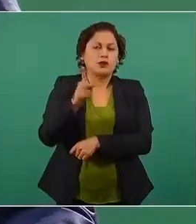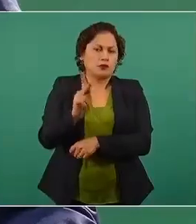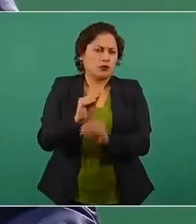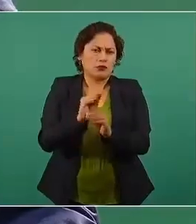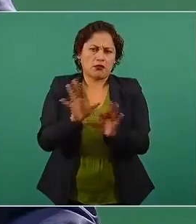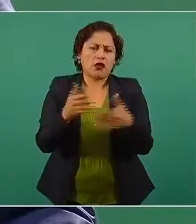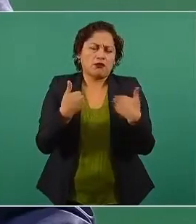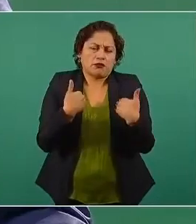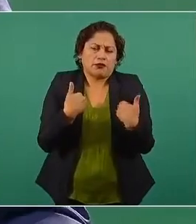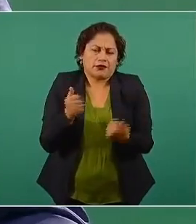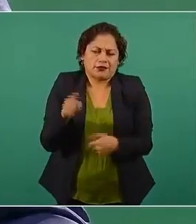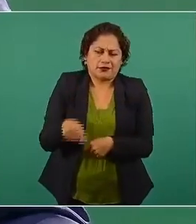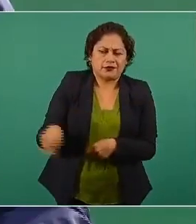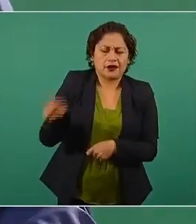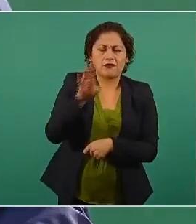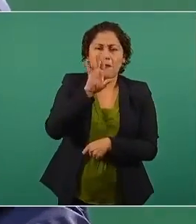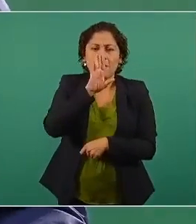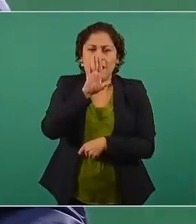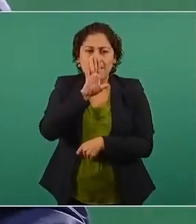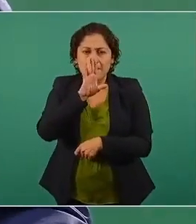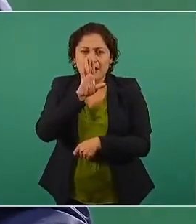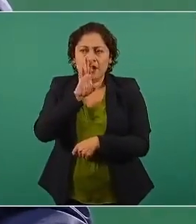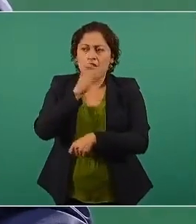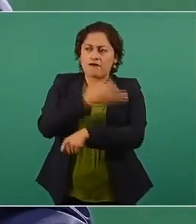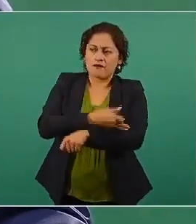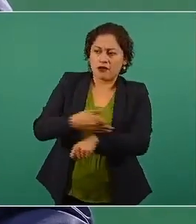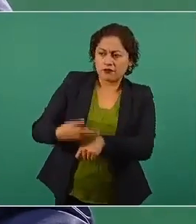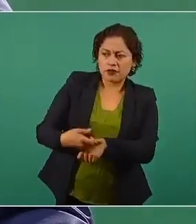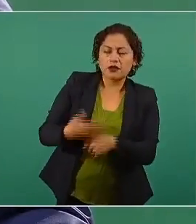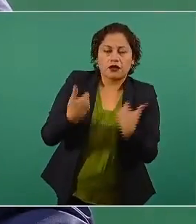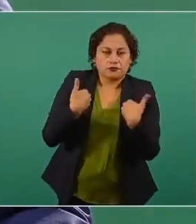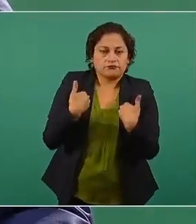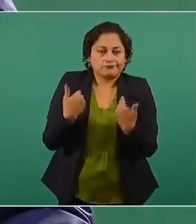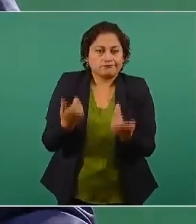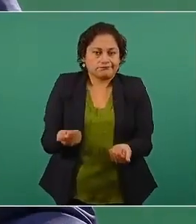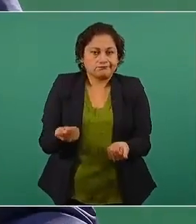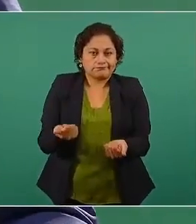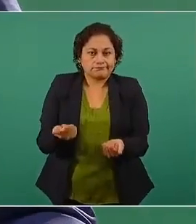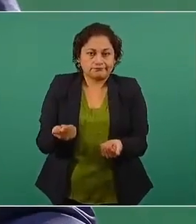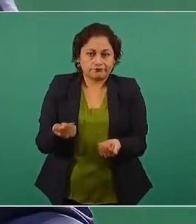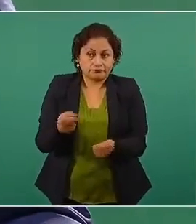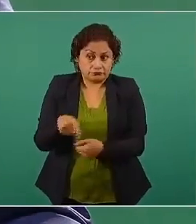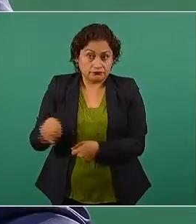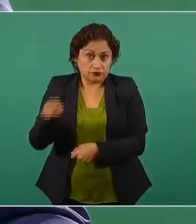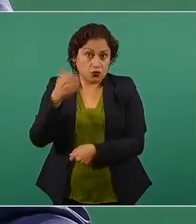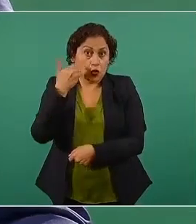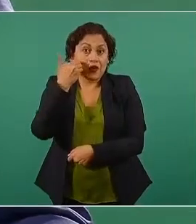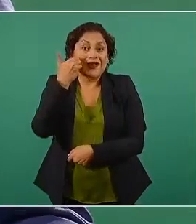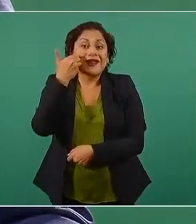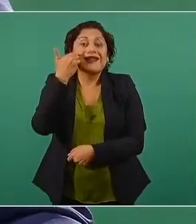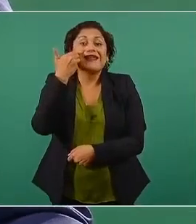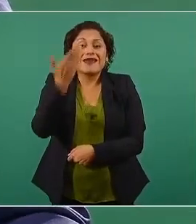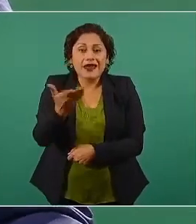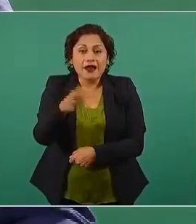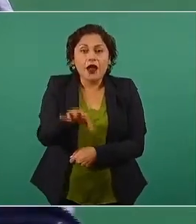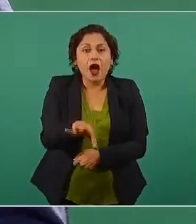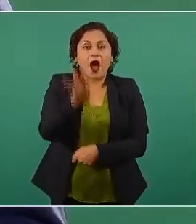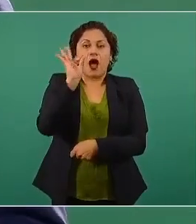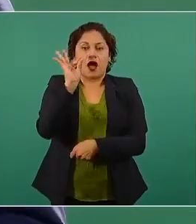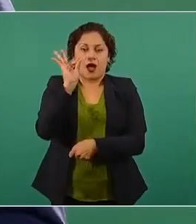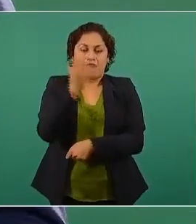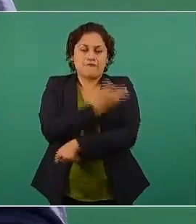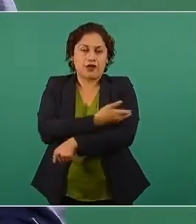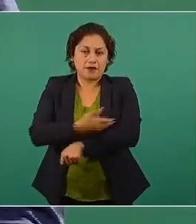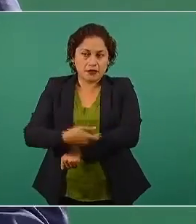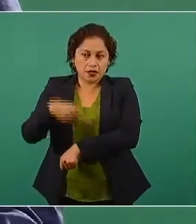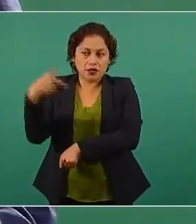sea, a todos los familiares, lo que quieren es que aparezcan